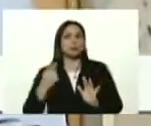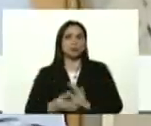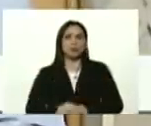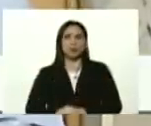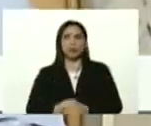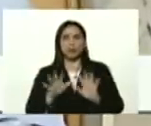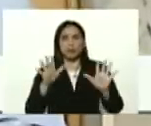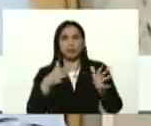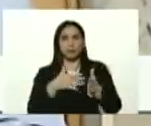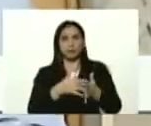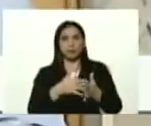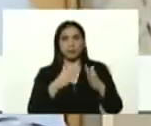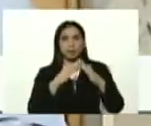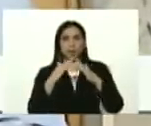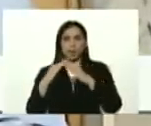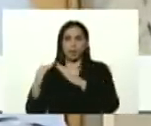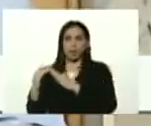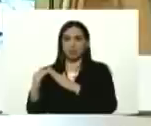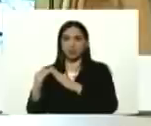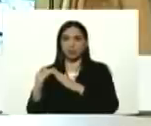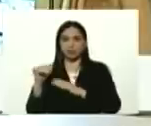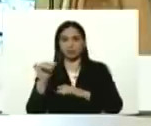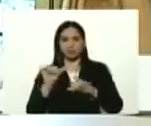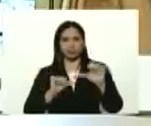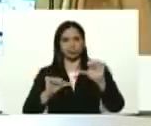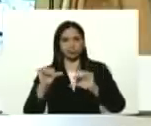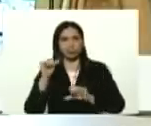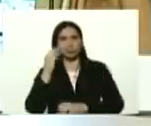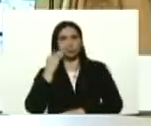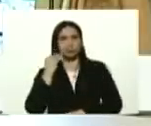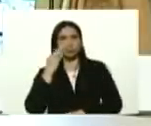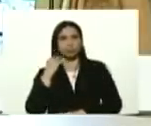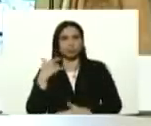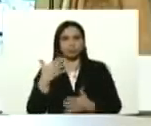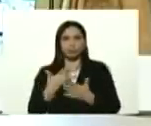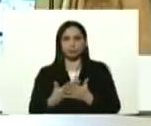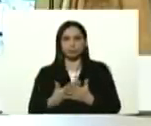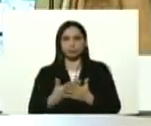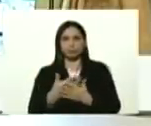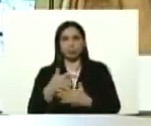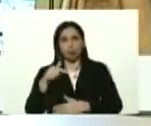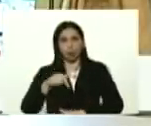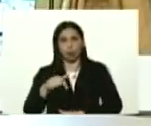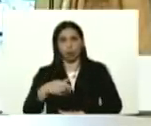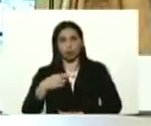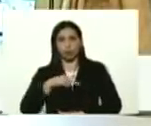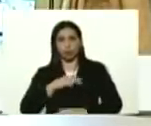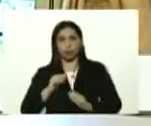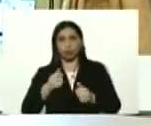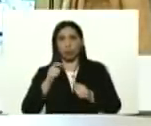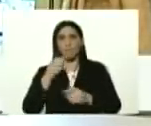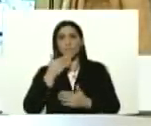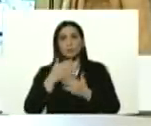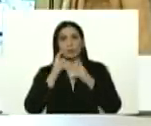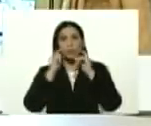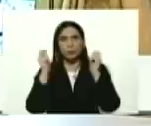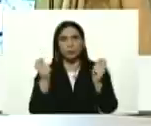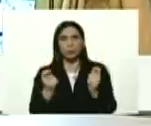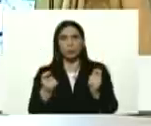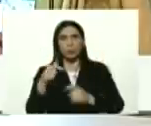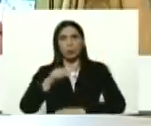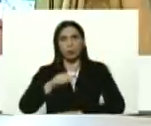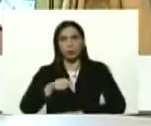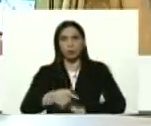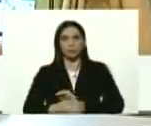100.000 hogares experimentales. Hoy hemos llegado, con su permiso, hoy hemos